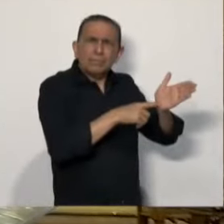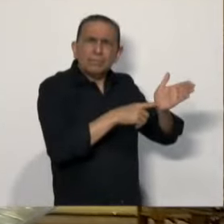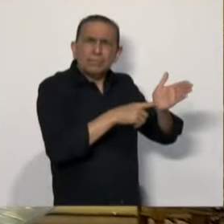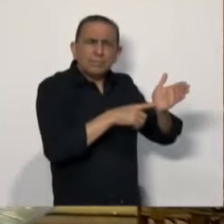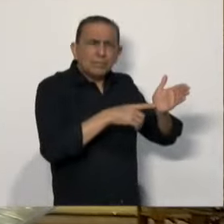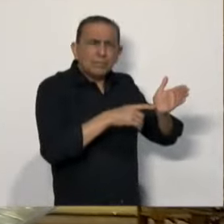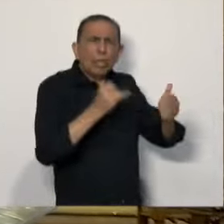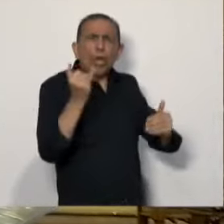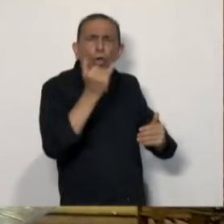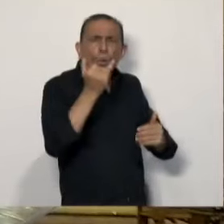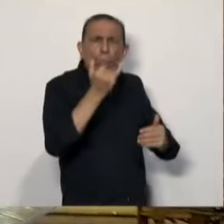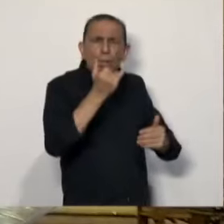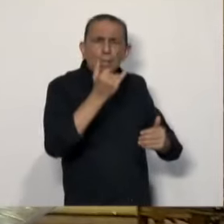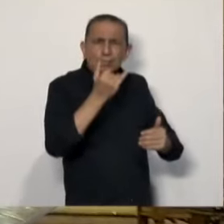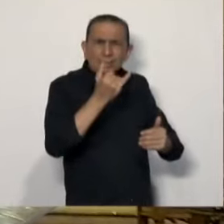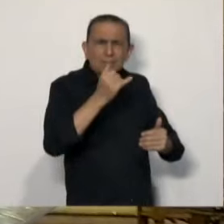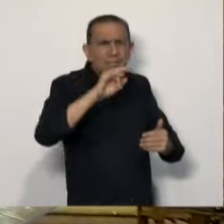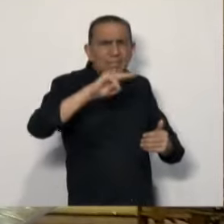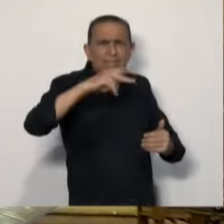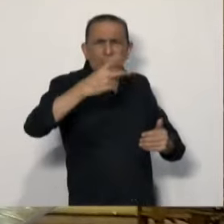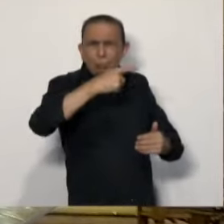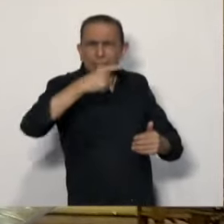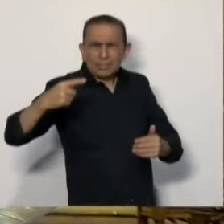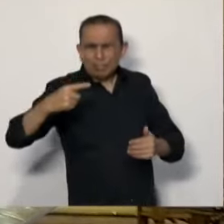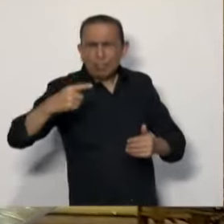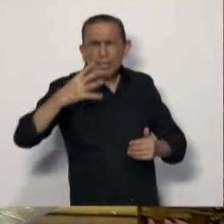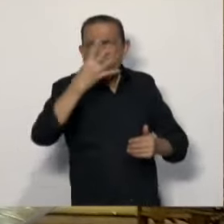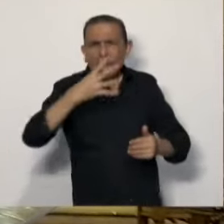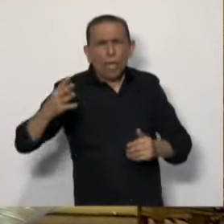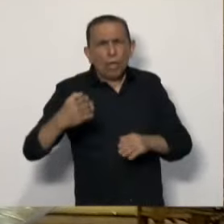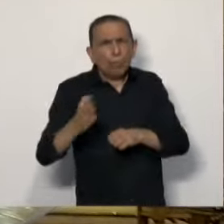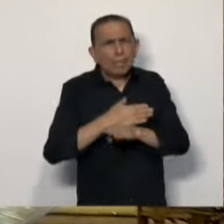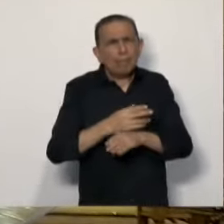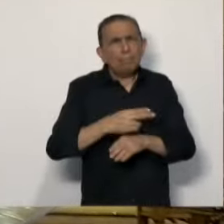de la segunda semana de Cuaresma, creo que fue el 29 de febrero,